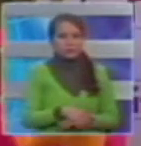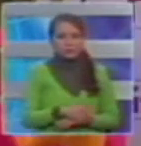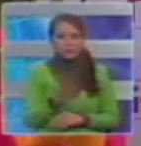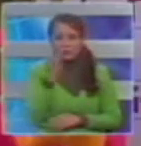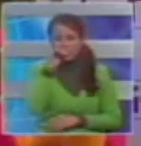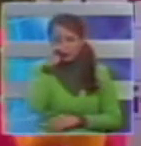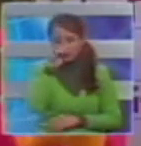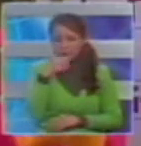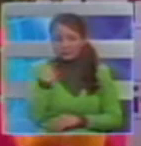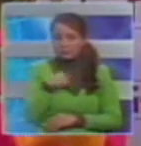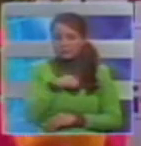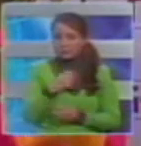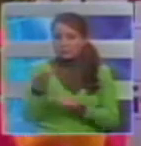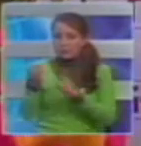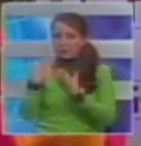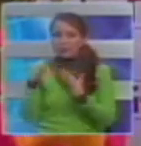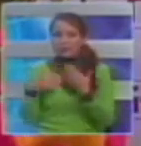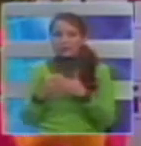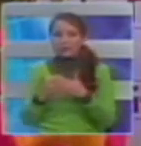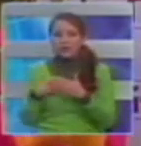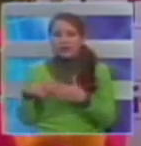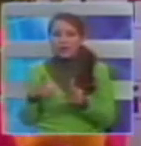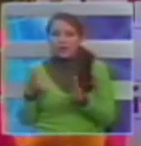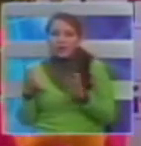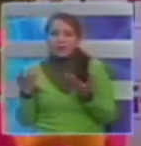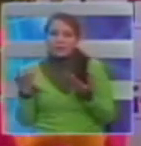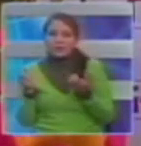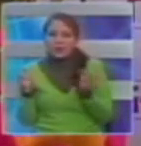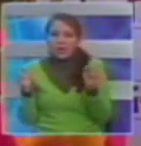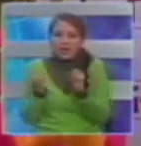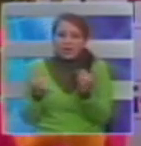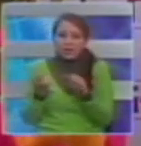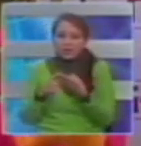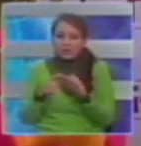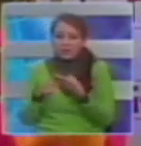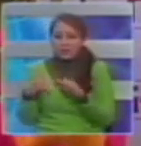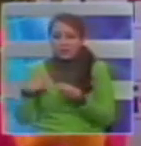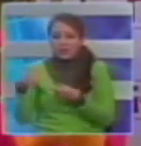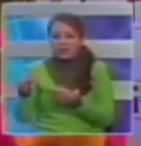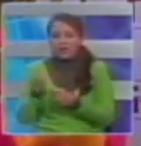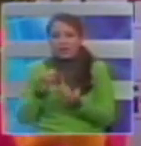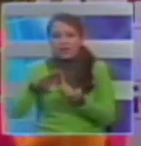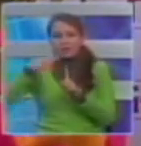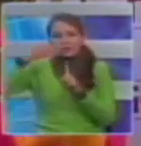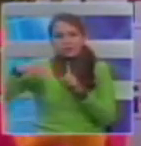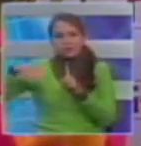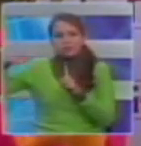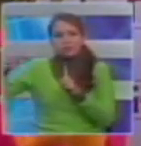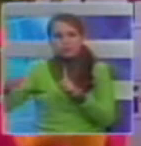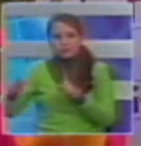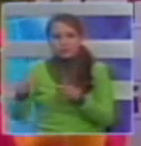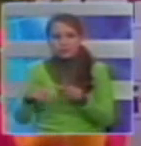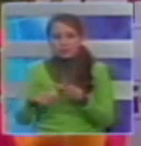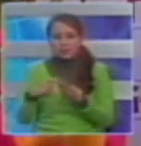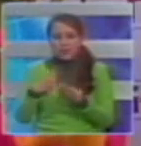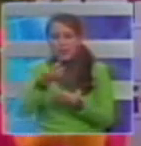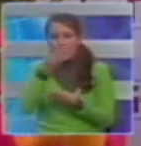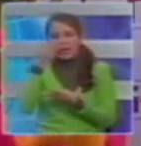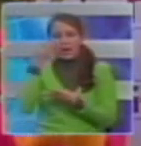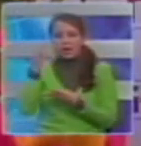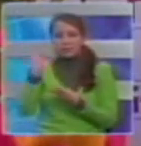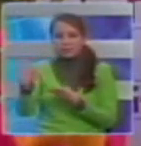Somos bendecidos por el microclima que tenemos, ya sea tenemos la cordillera de los Andes, tenemos nuestra parte